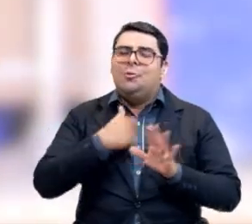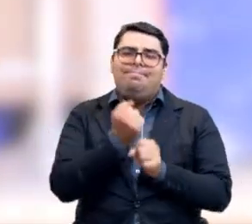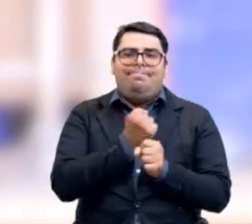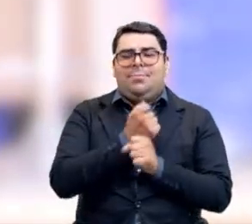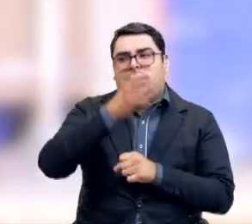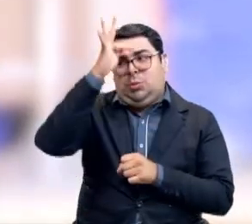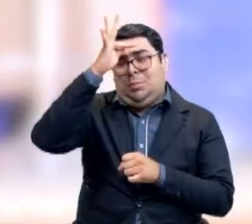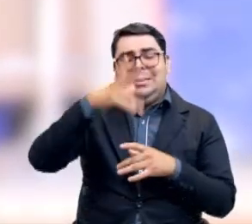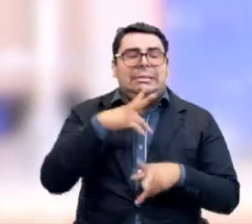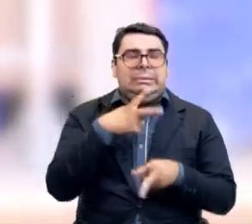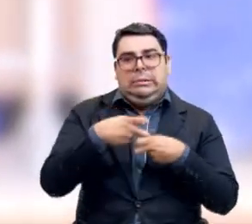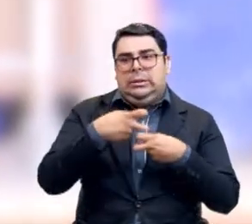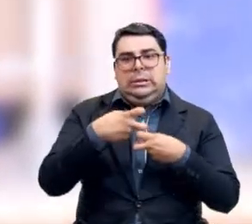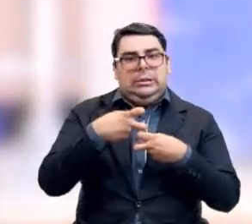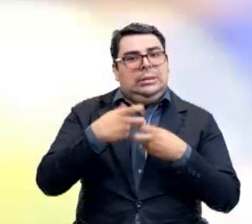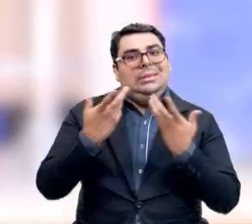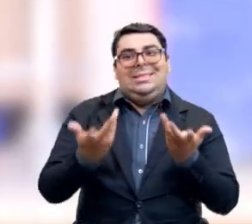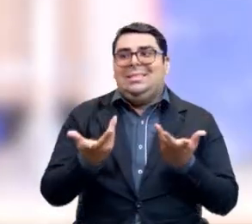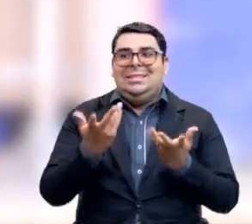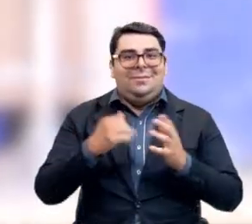queda súper difícil.